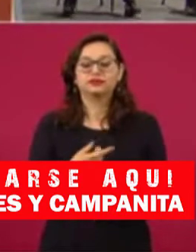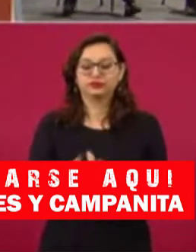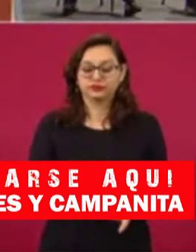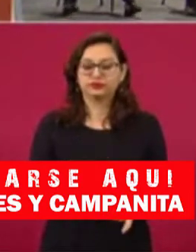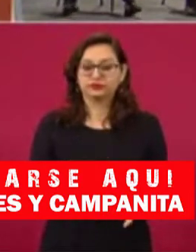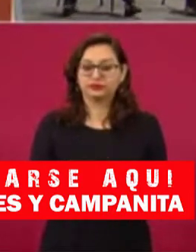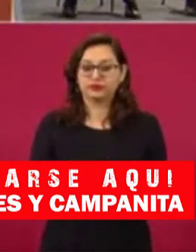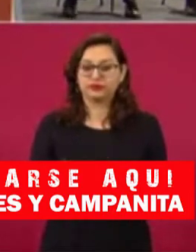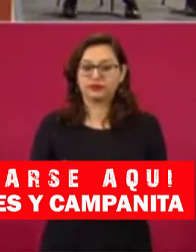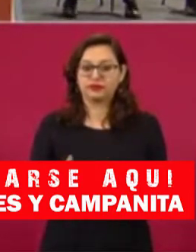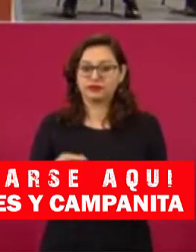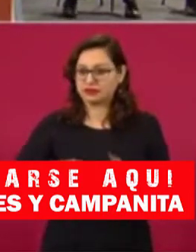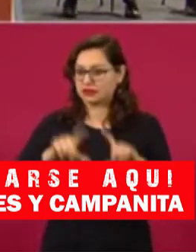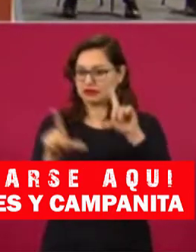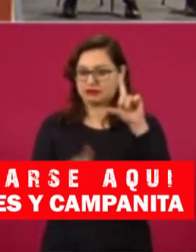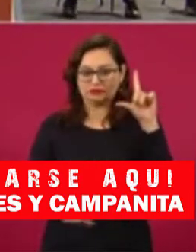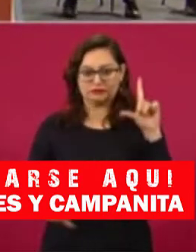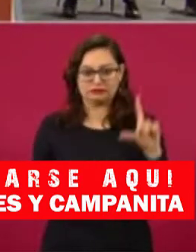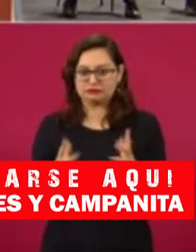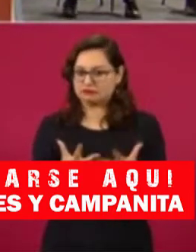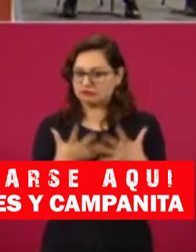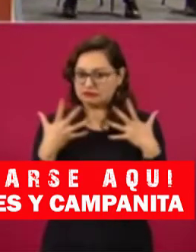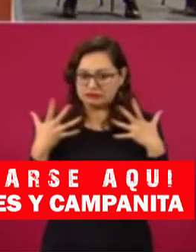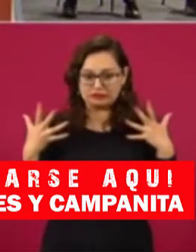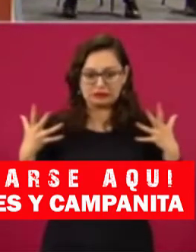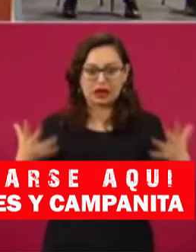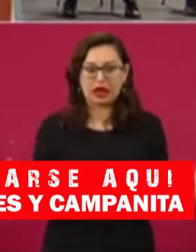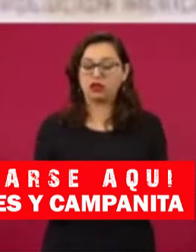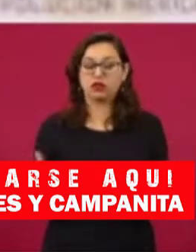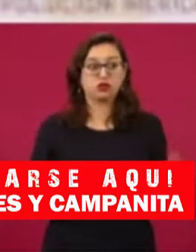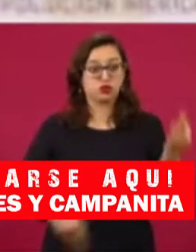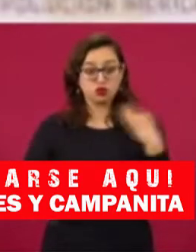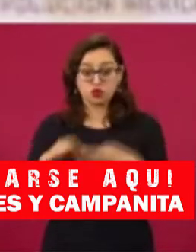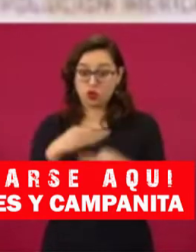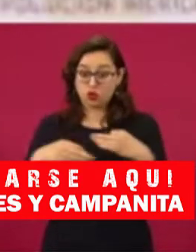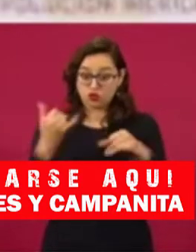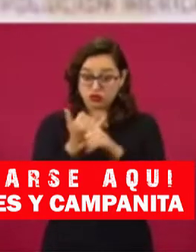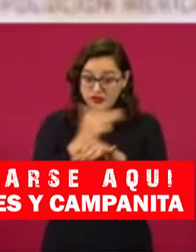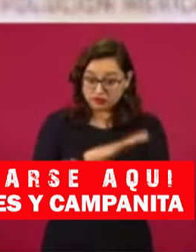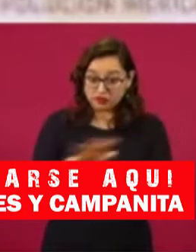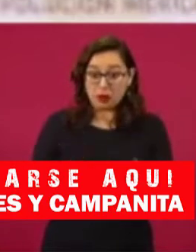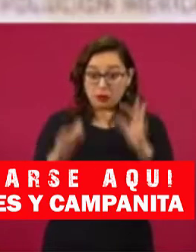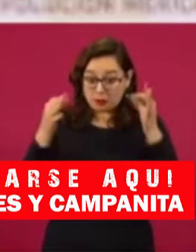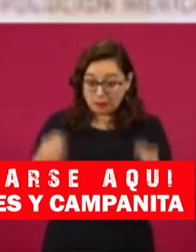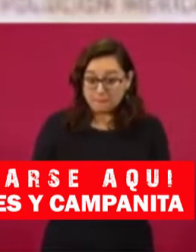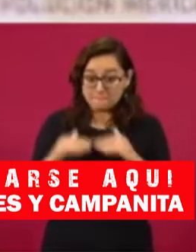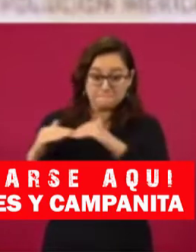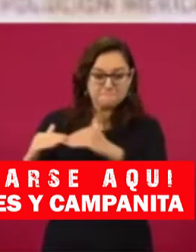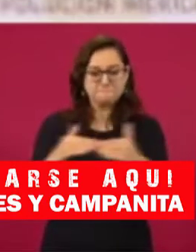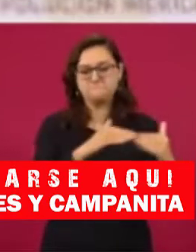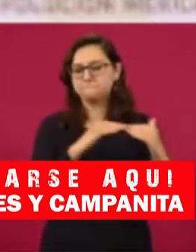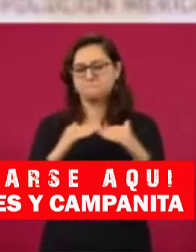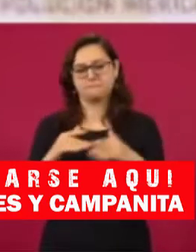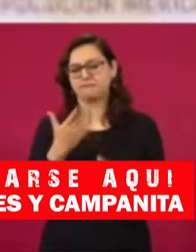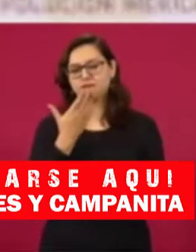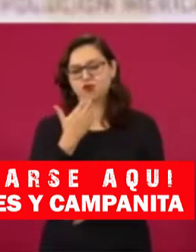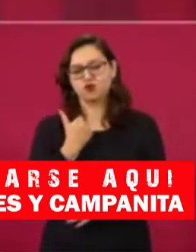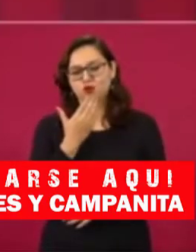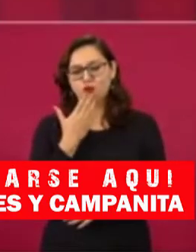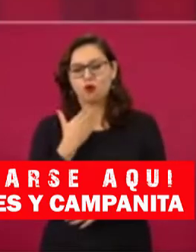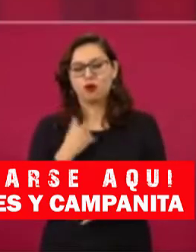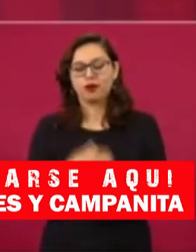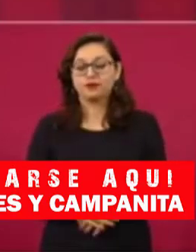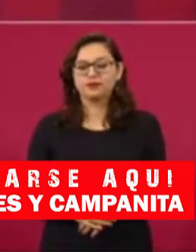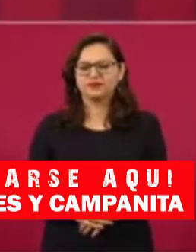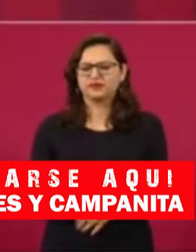y es muy grande en nuestro país y desgraciadamente no todos tienen posibilidad de informarse. Entonces el señor Lozano es el